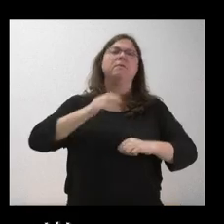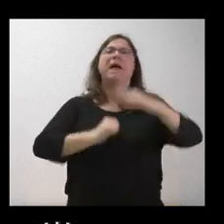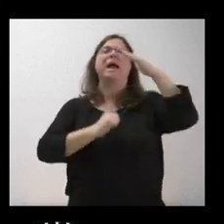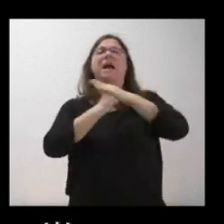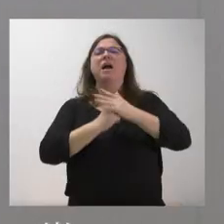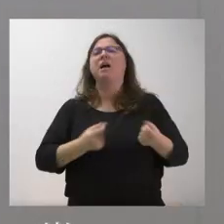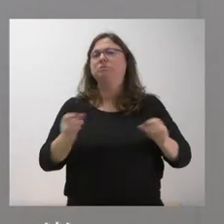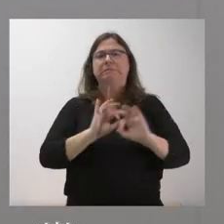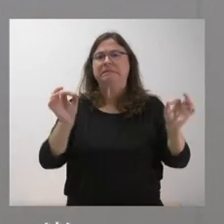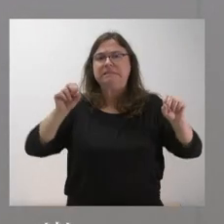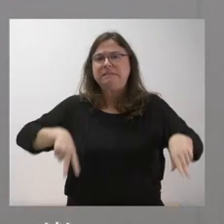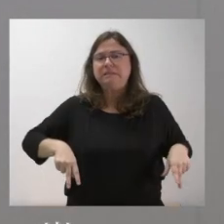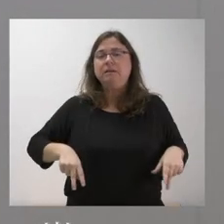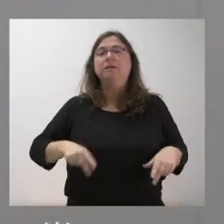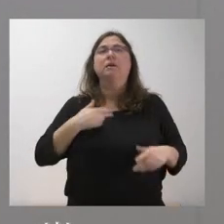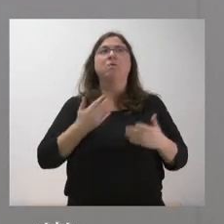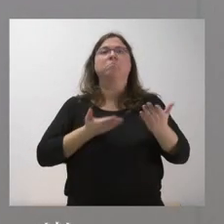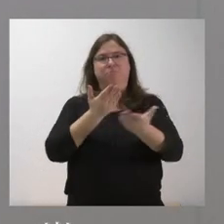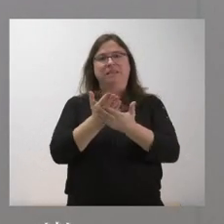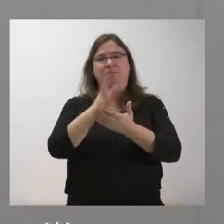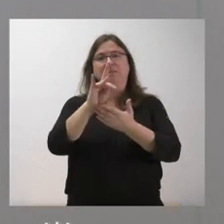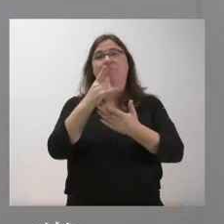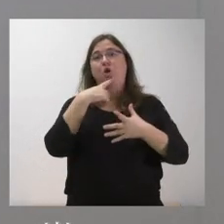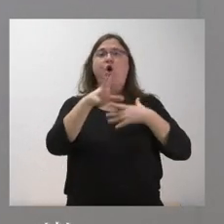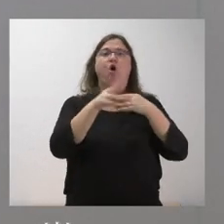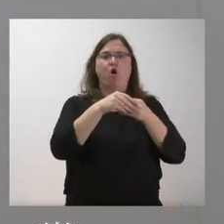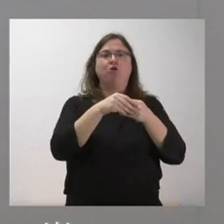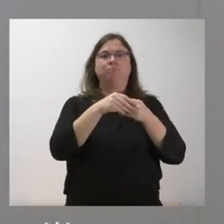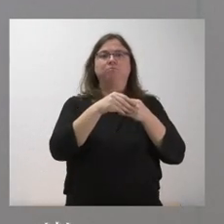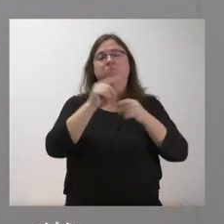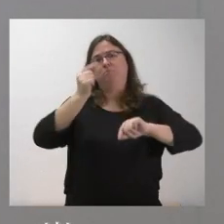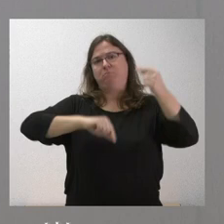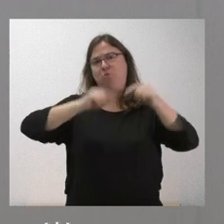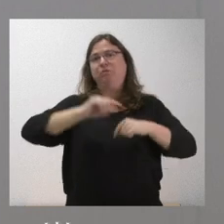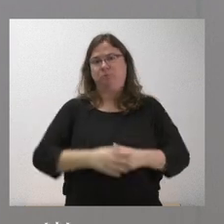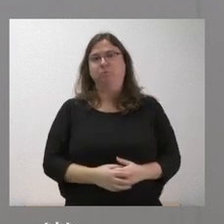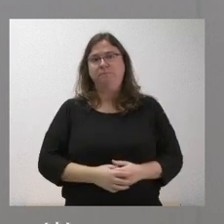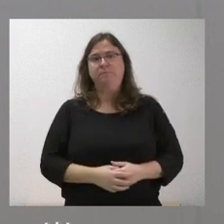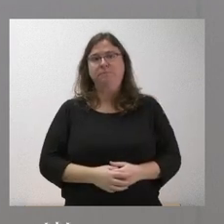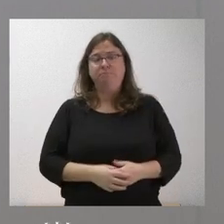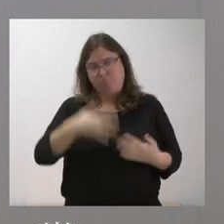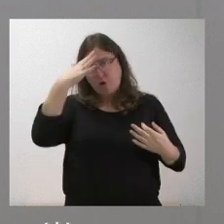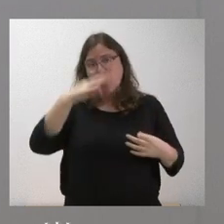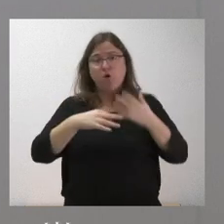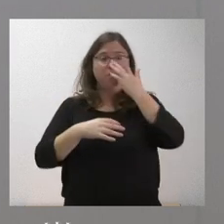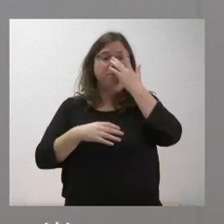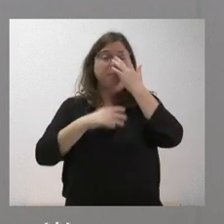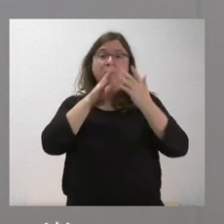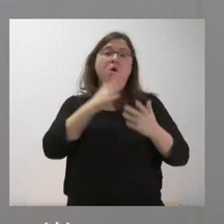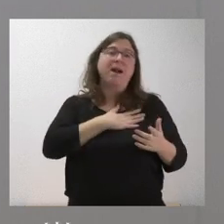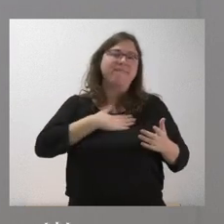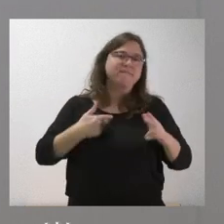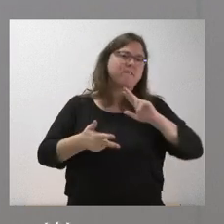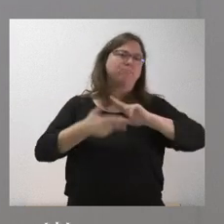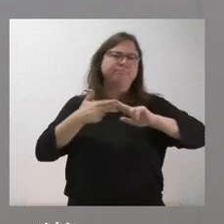gasto pues lo presentaremos pero lógicamente ya acompañando al presupuesto como es natural porque lo que queremos acelerar ya